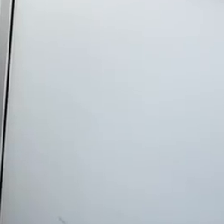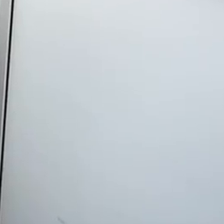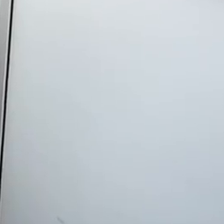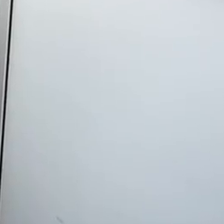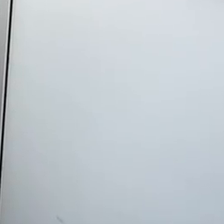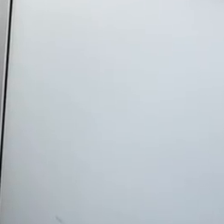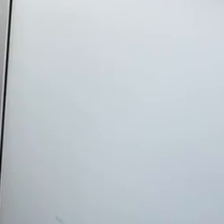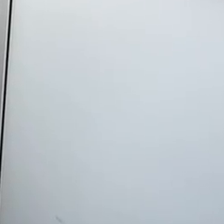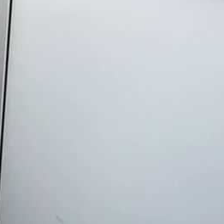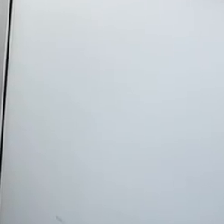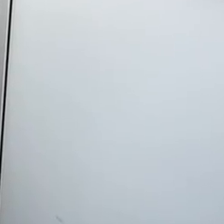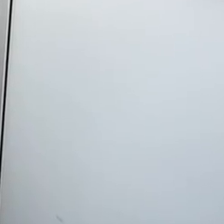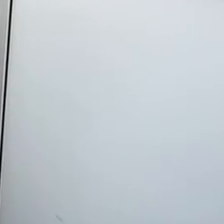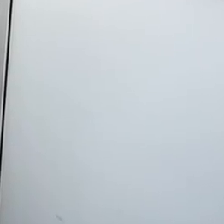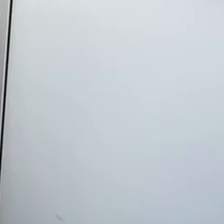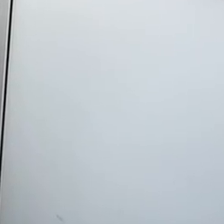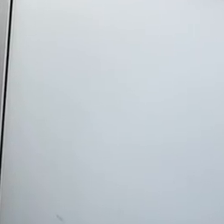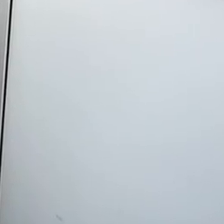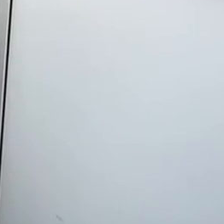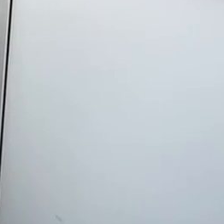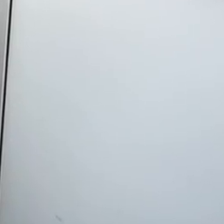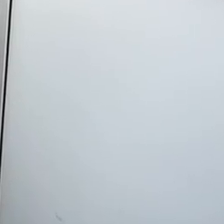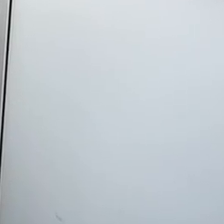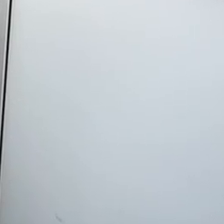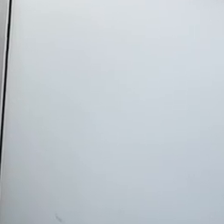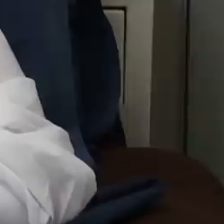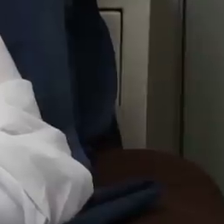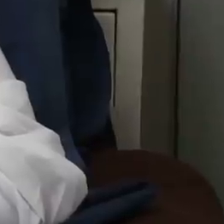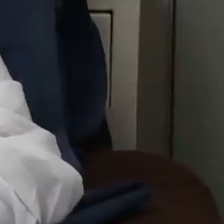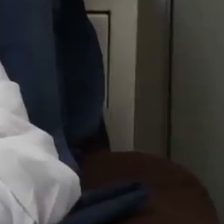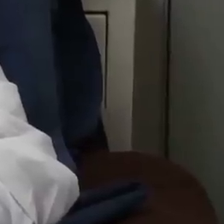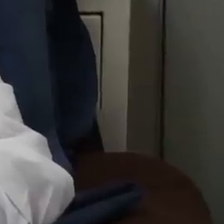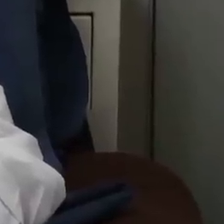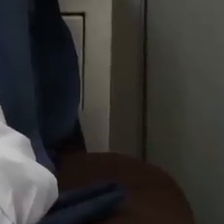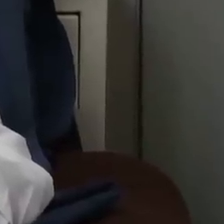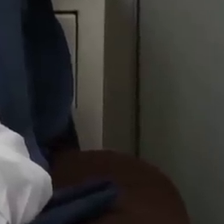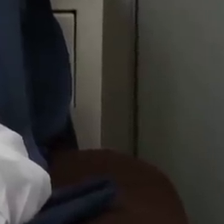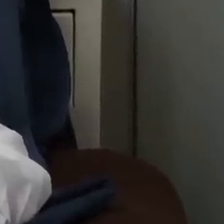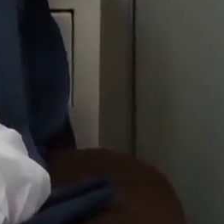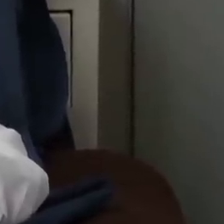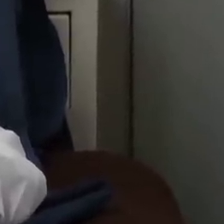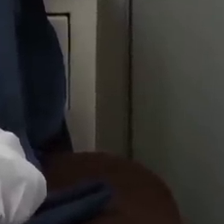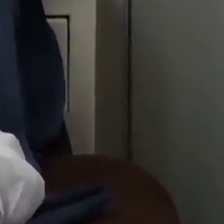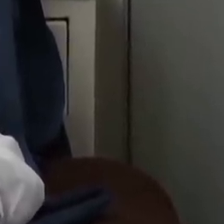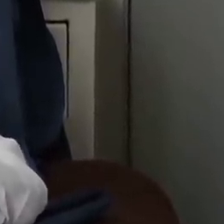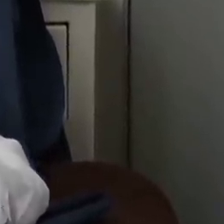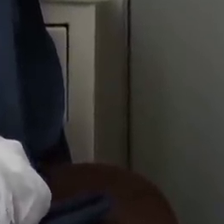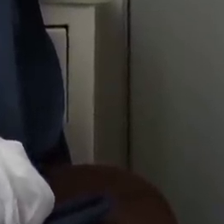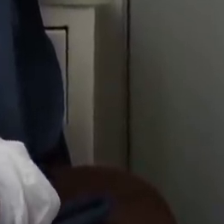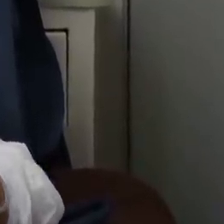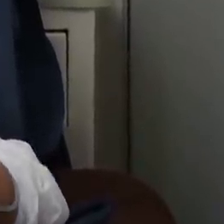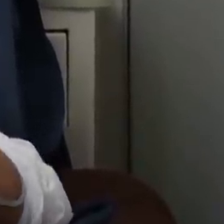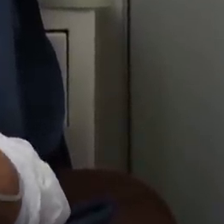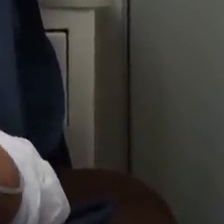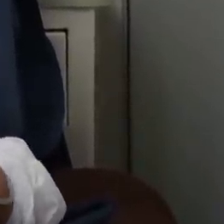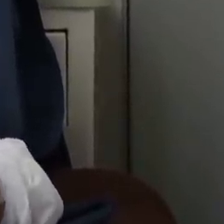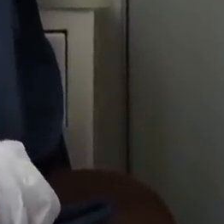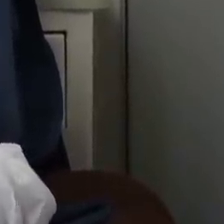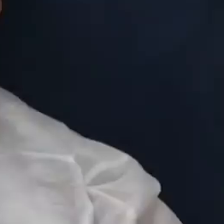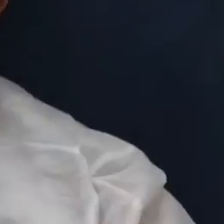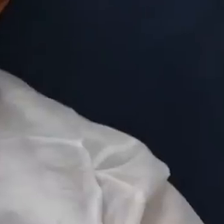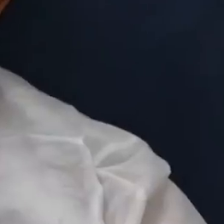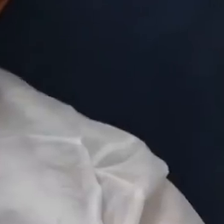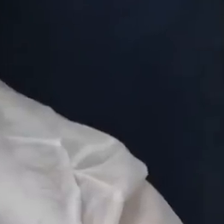Clara. Amparo fue una paciente con muchas complicaciones, debido a que además del virus, también lucha desde hace 10 años contra el cáncer